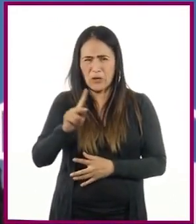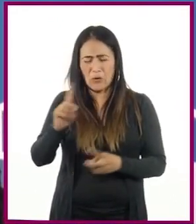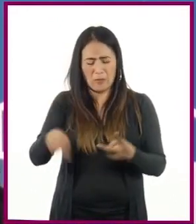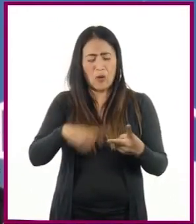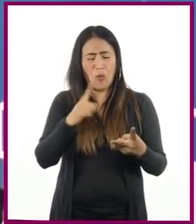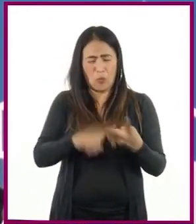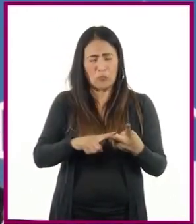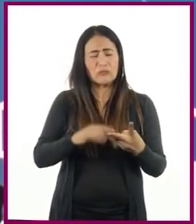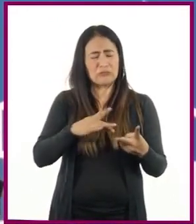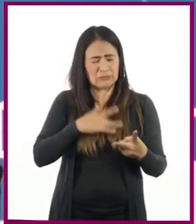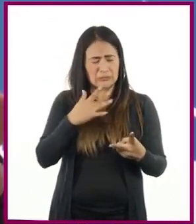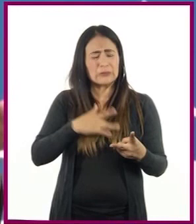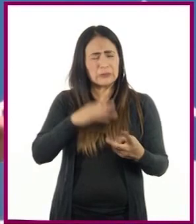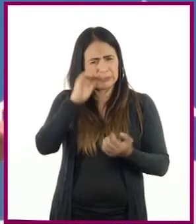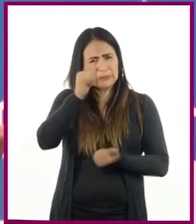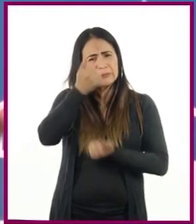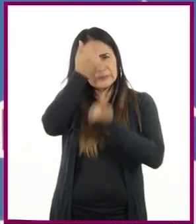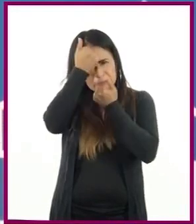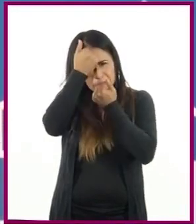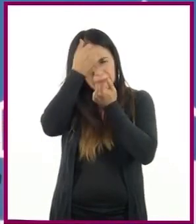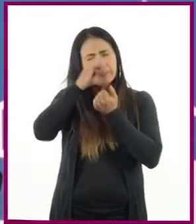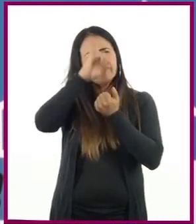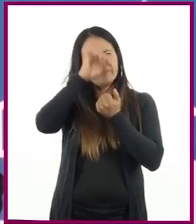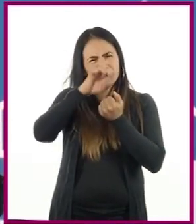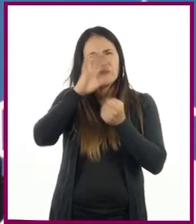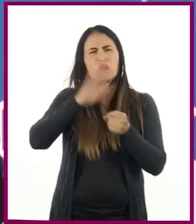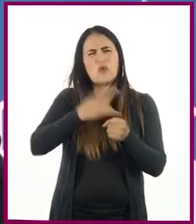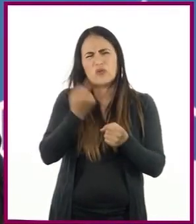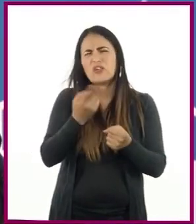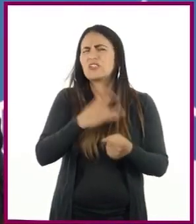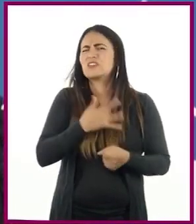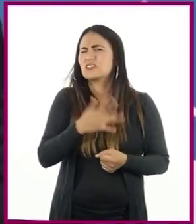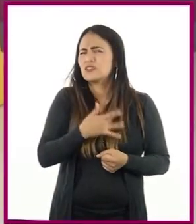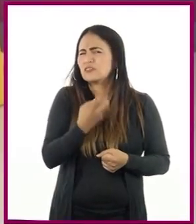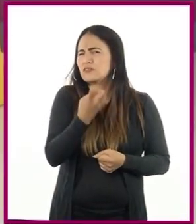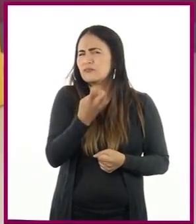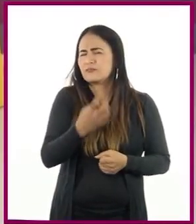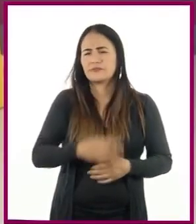el arrepentimiento. ¿Por qué se imaginan que esto ocurría?